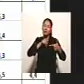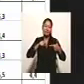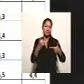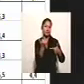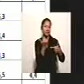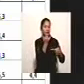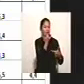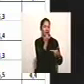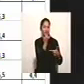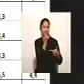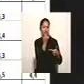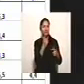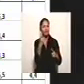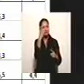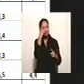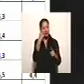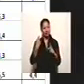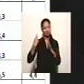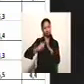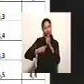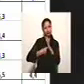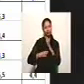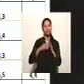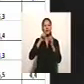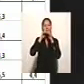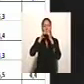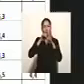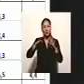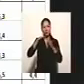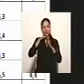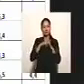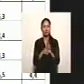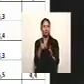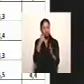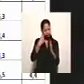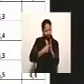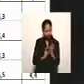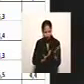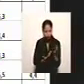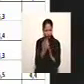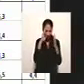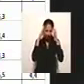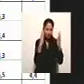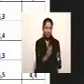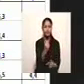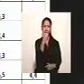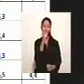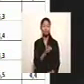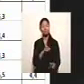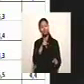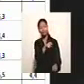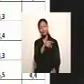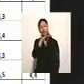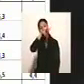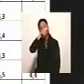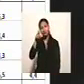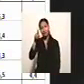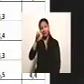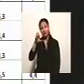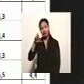los correctivos de política pública frente al tema. Pero lo grave, senador Serpa, es que más